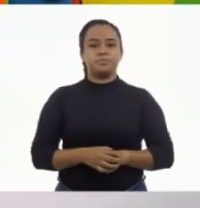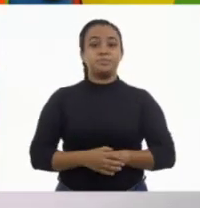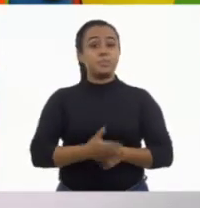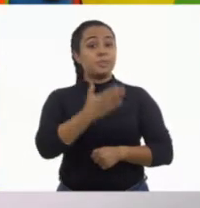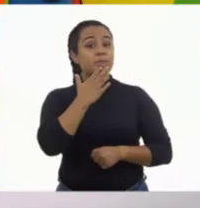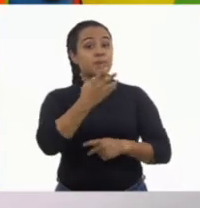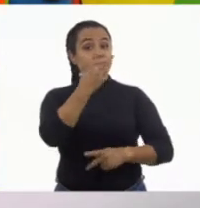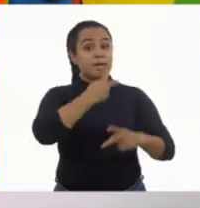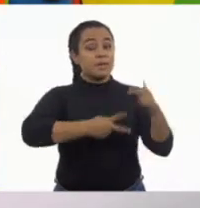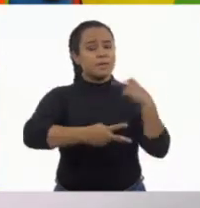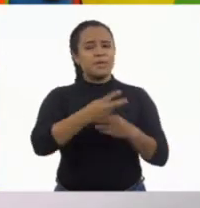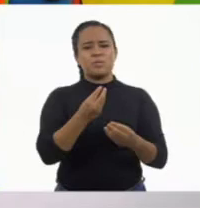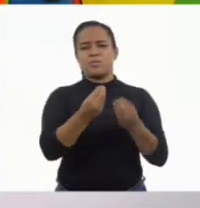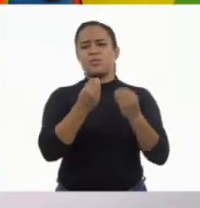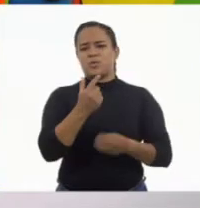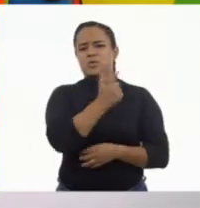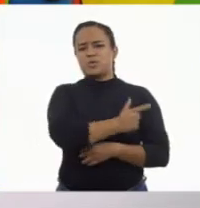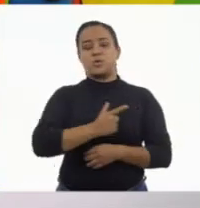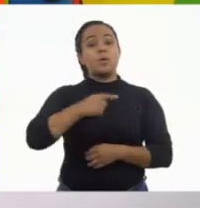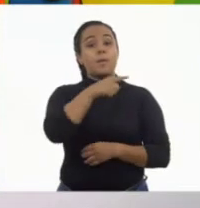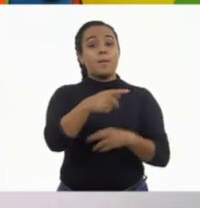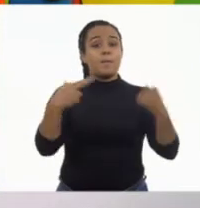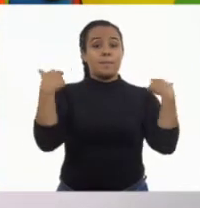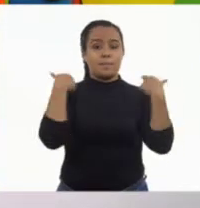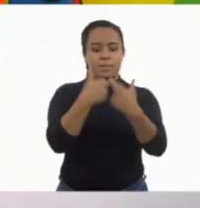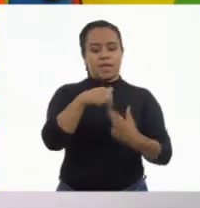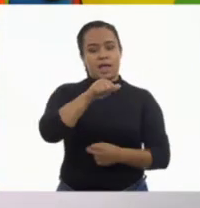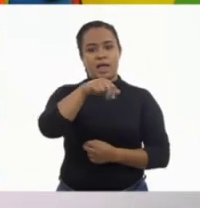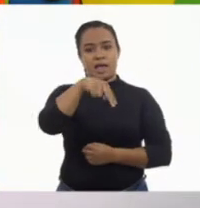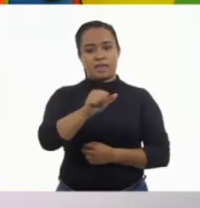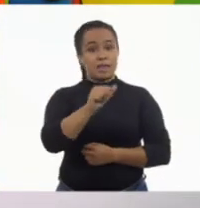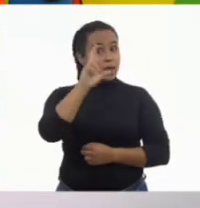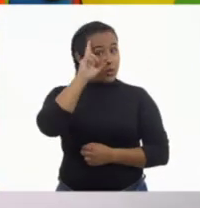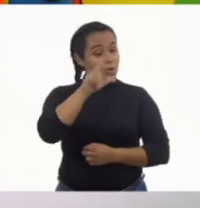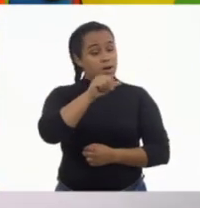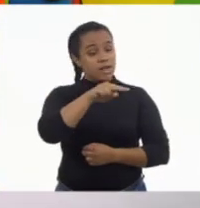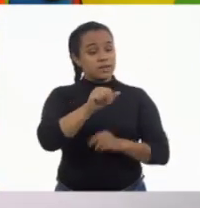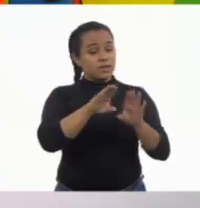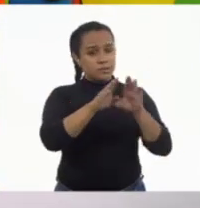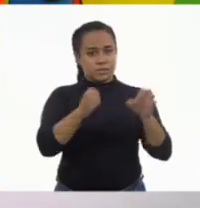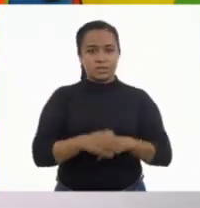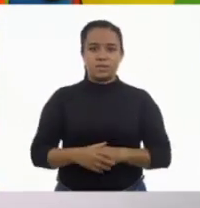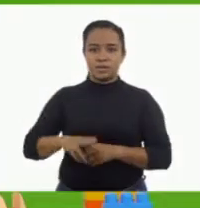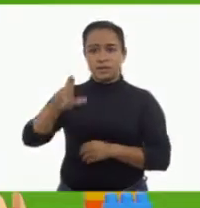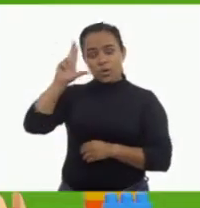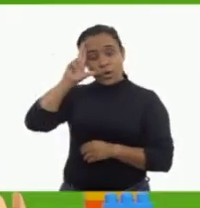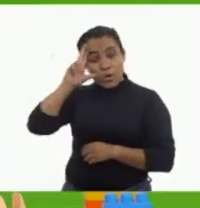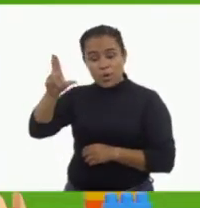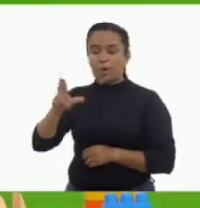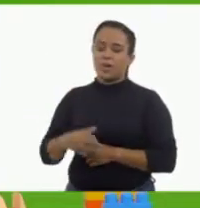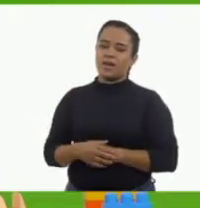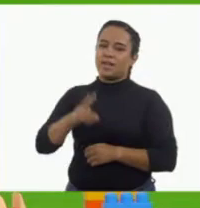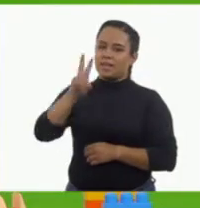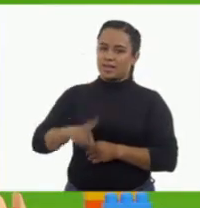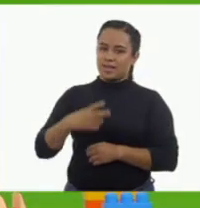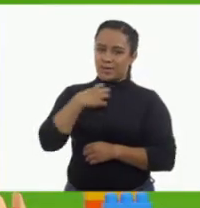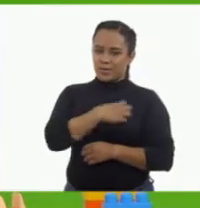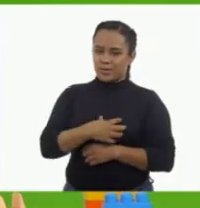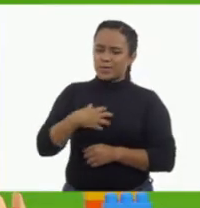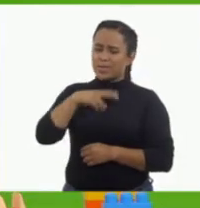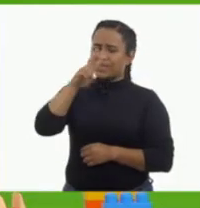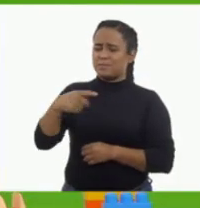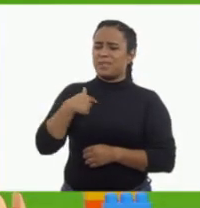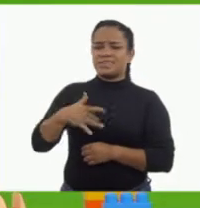Damos la bienvenida con mucho gusto a la maestra Ana. Hola, Ana, ¿cómo estás? Hola, Sohar. Estoy muy contenta y